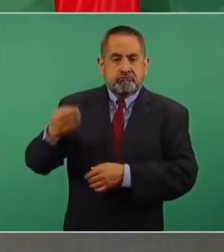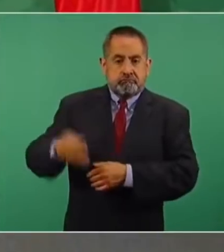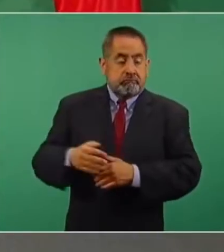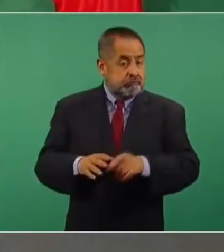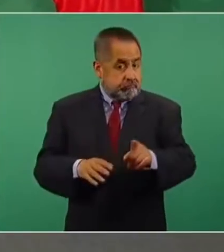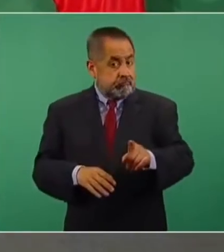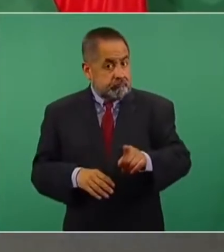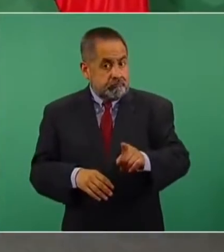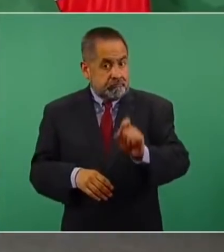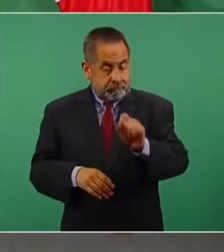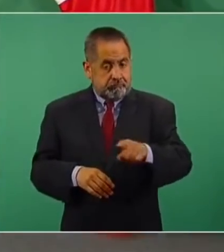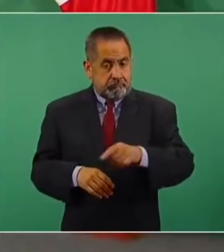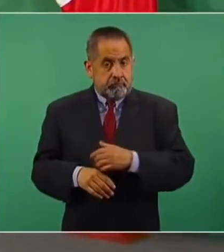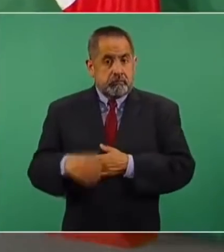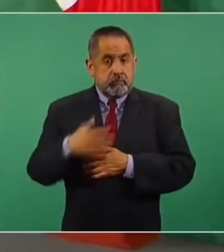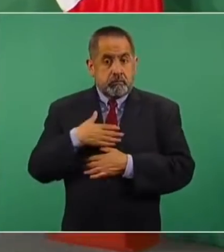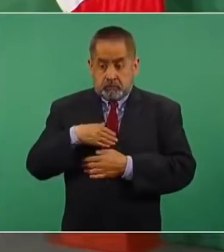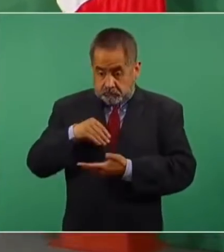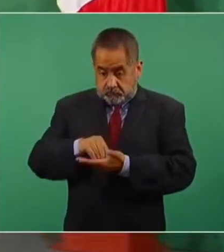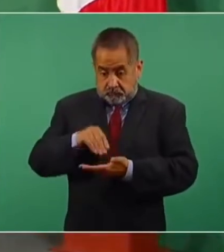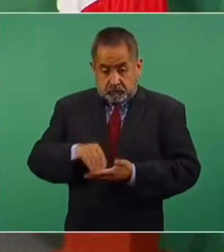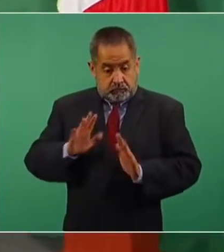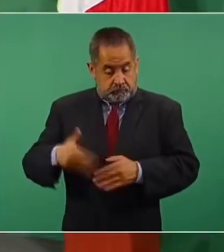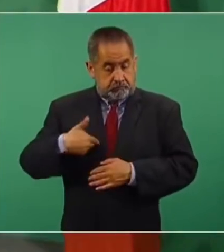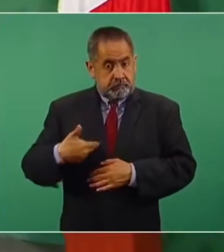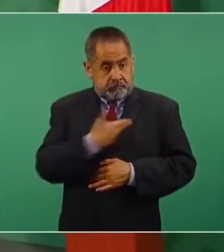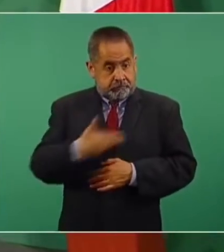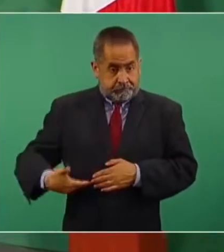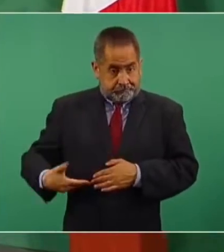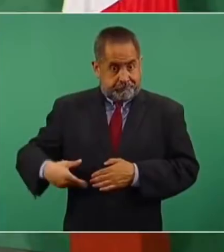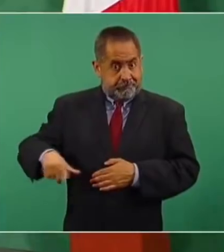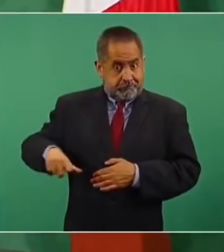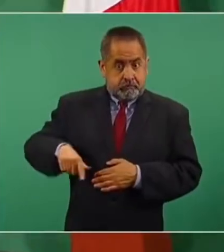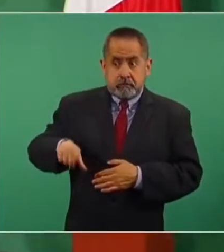del tiempo en que nosotros estamos en el gobierno.